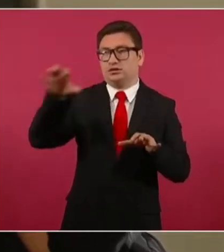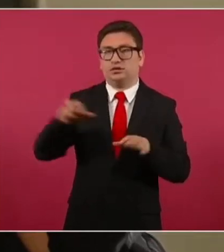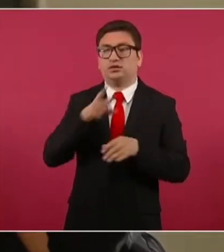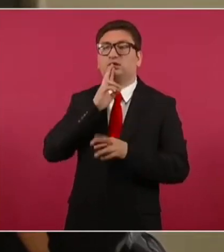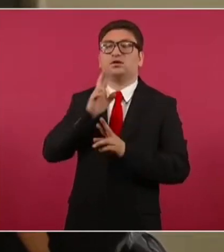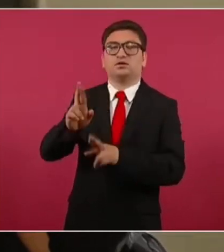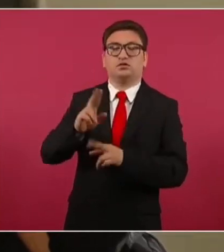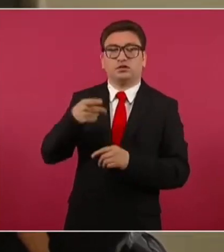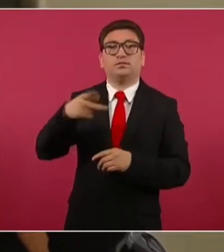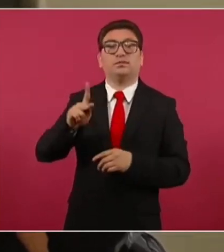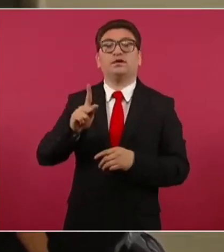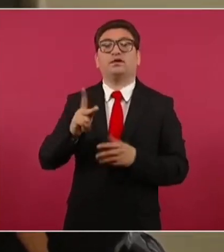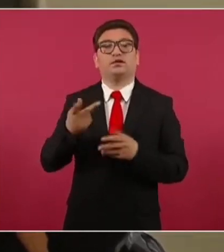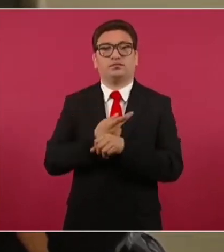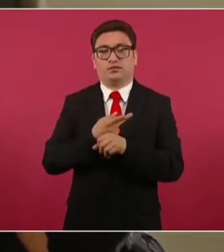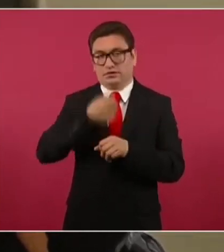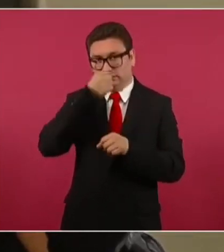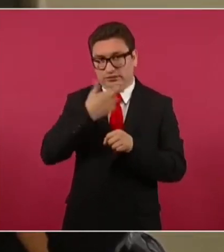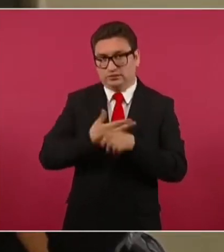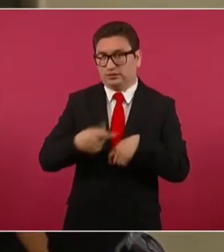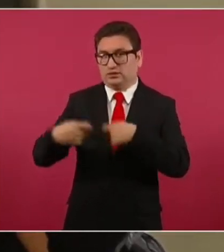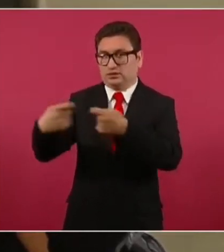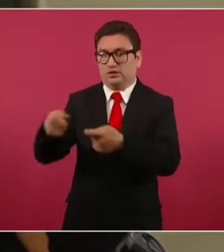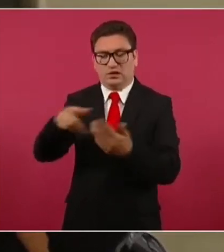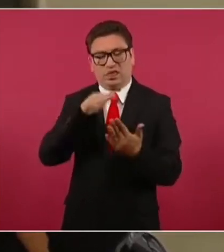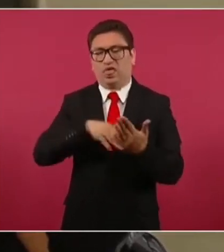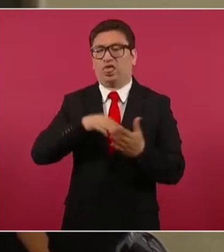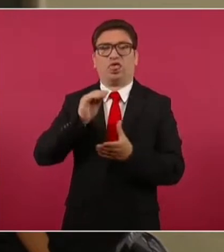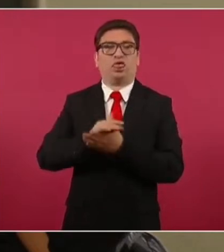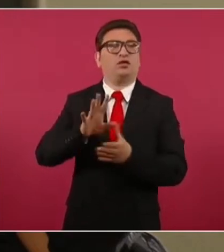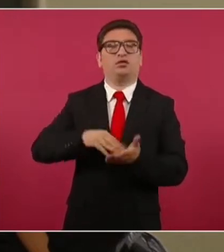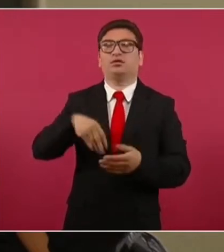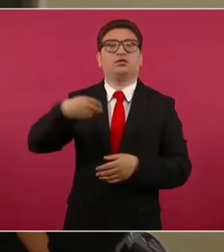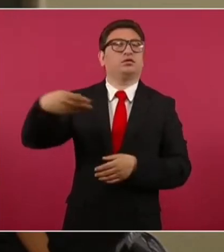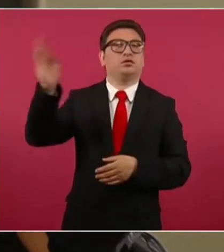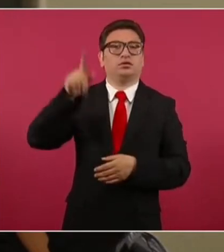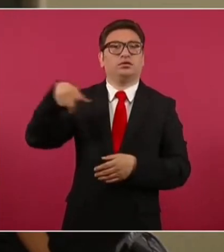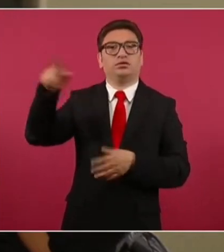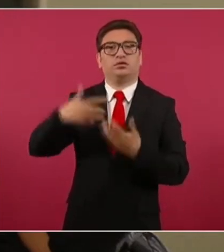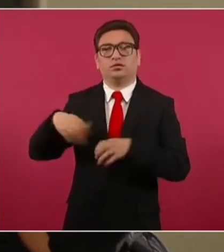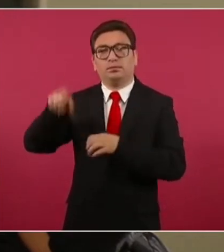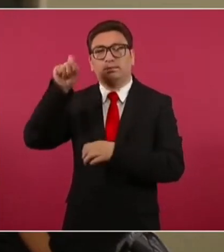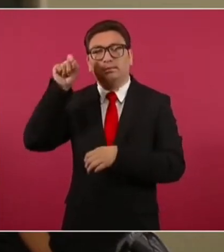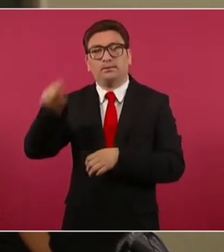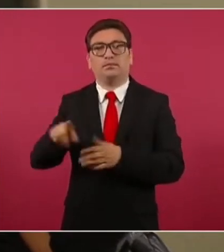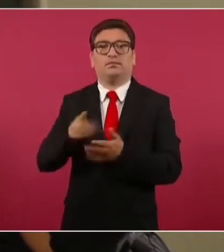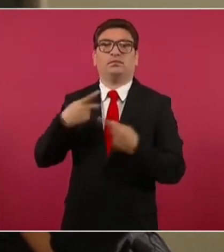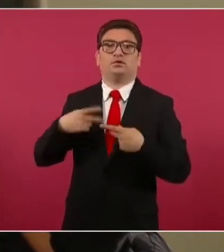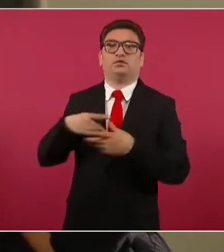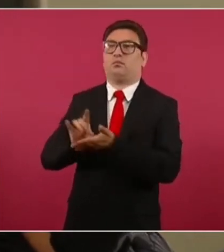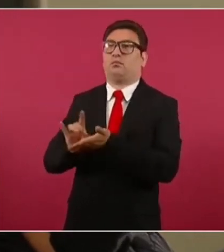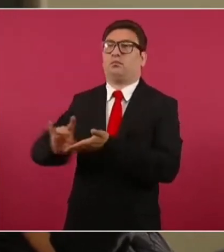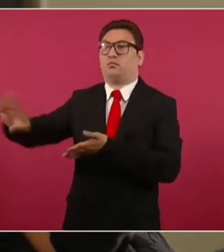respuesta, pero a veces lo que pasa, el secretario de Estado no lo lee y se lo manda directo al funcionario que realizó el despido.